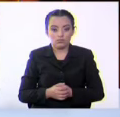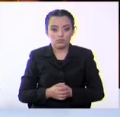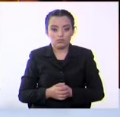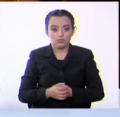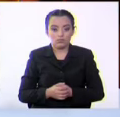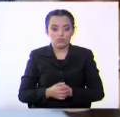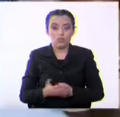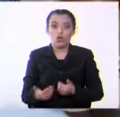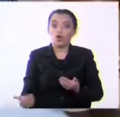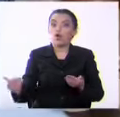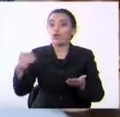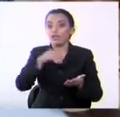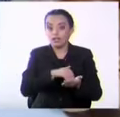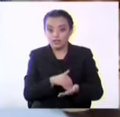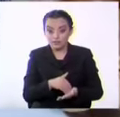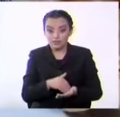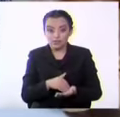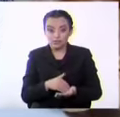Otra vez.